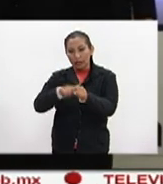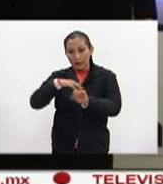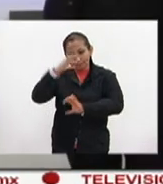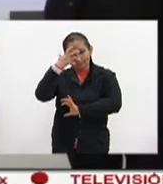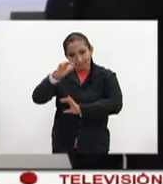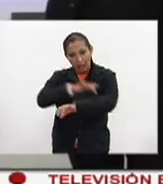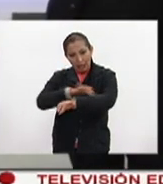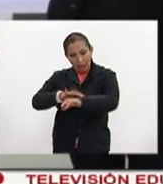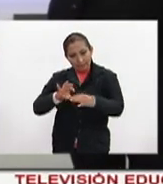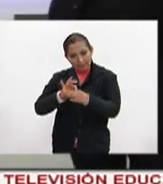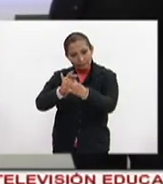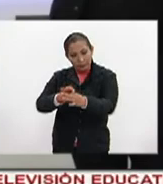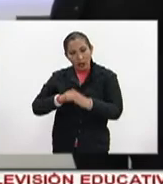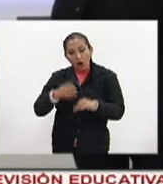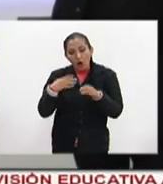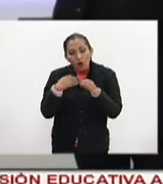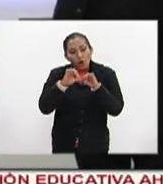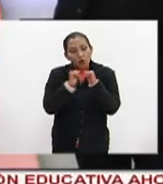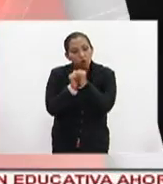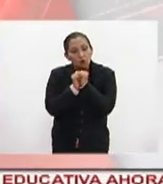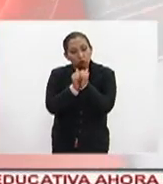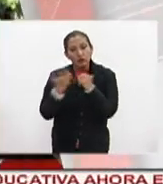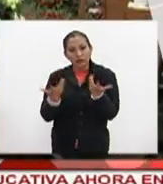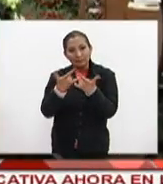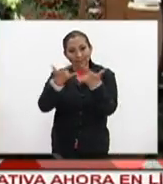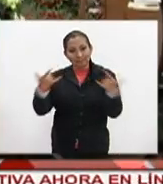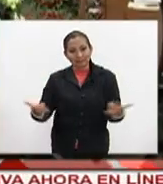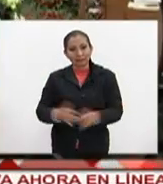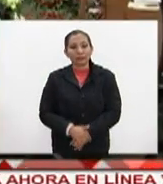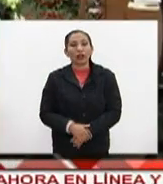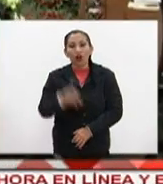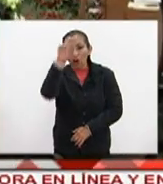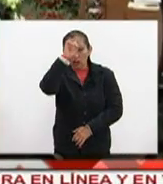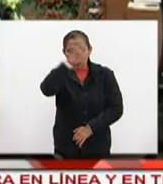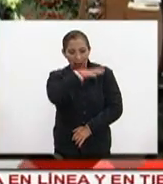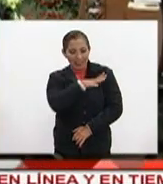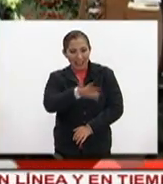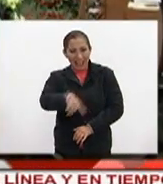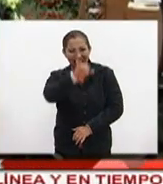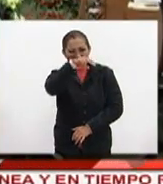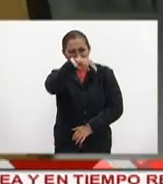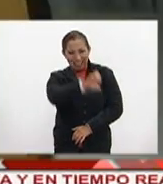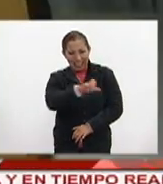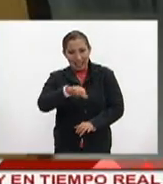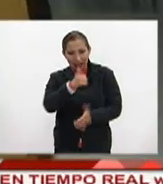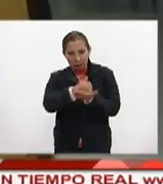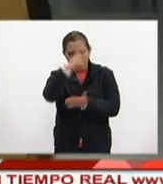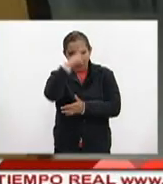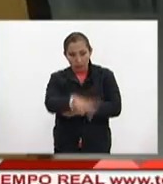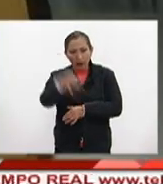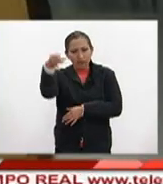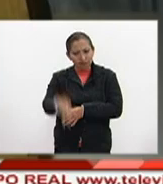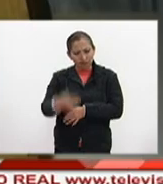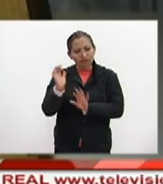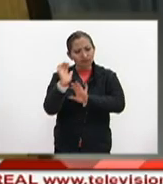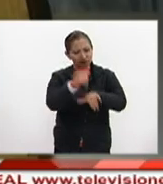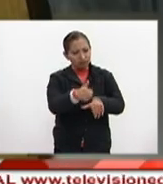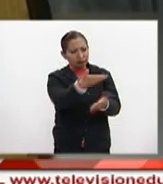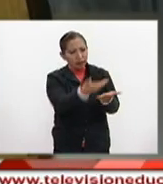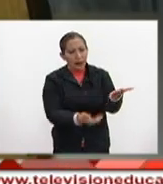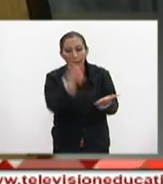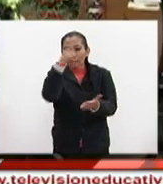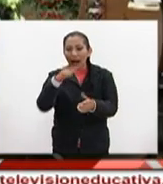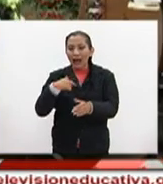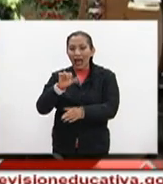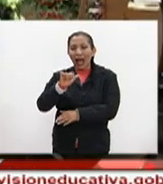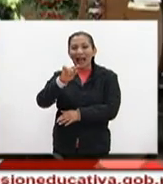formal la alianza Juntos Haremos Historia. El Consejo General del Instituto Electoral de la Ciudad de México aprobó las solicitudes para